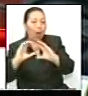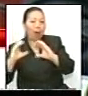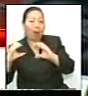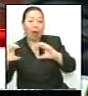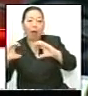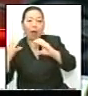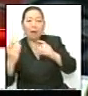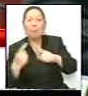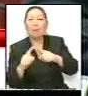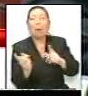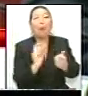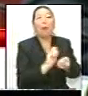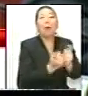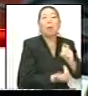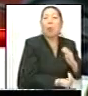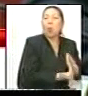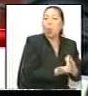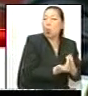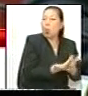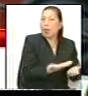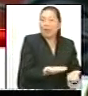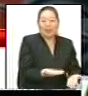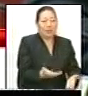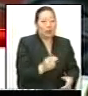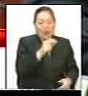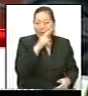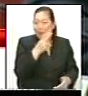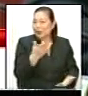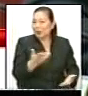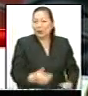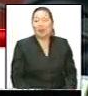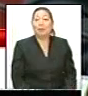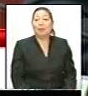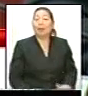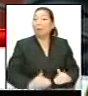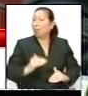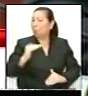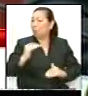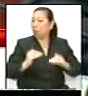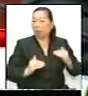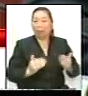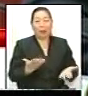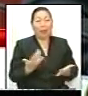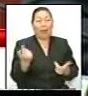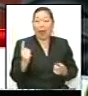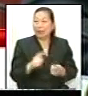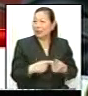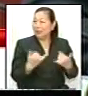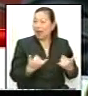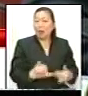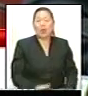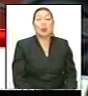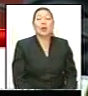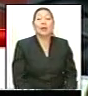de la zona monumental y ambiente urbano monumental del Cusco, alteración que persiste hasta la fecha. Al haberse construido